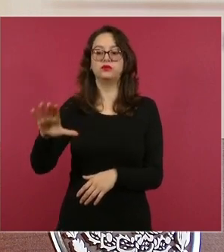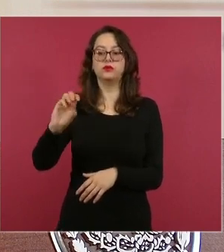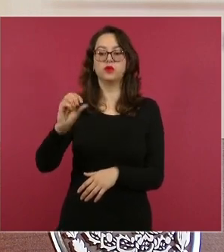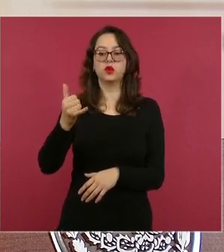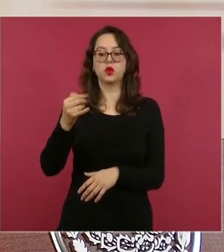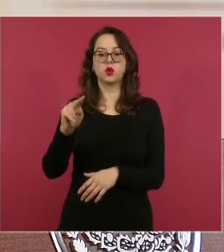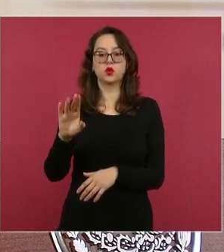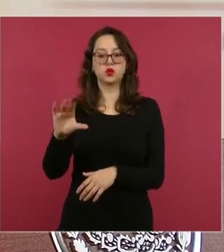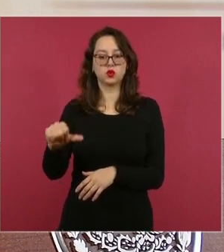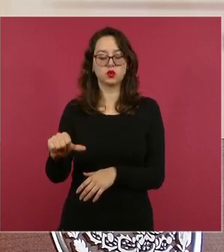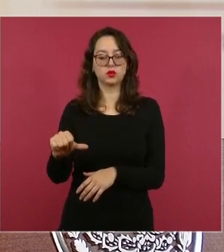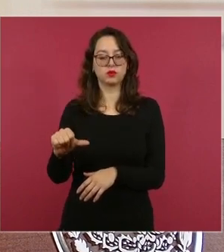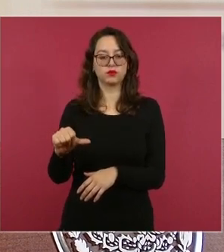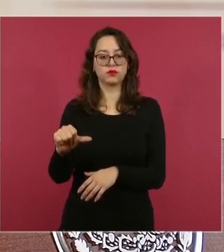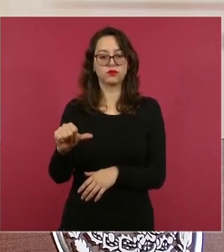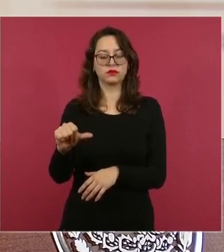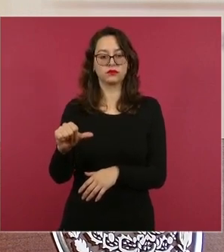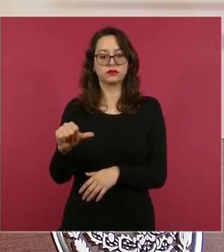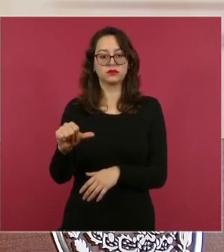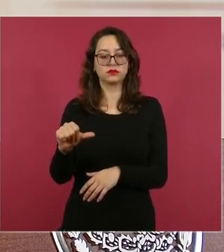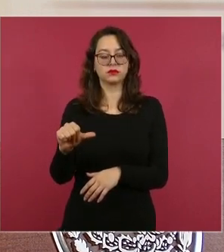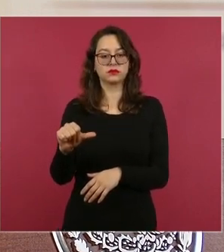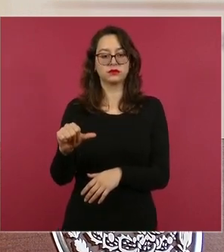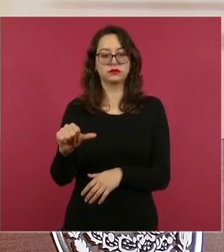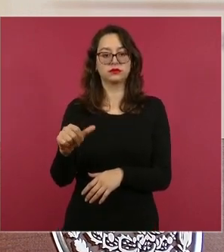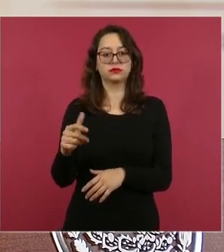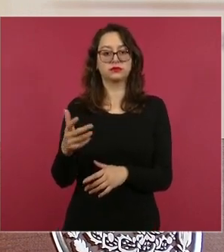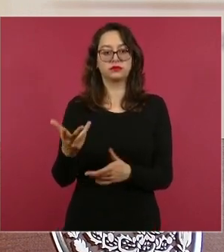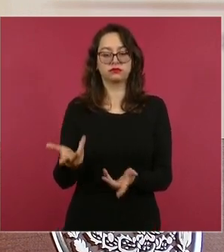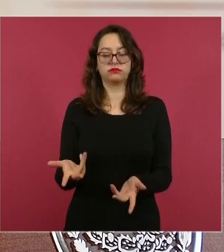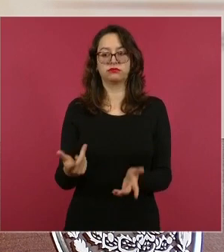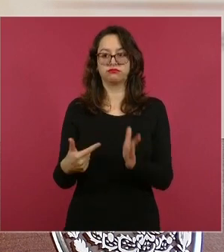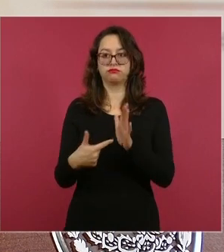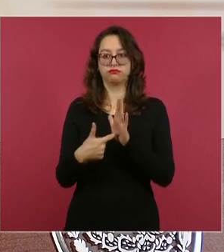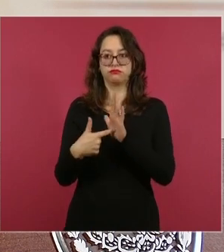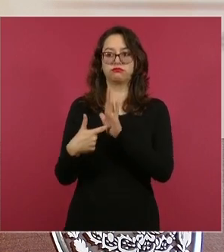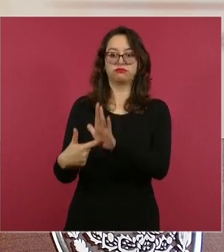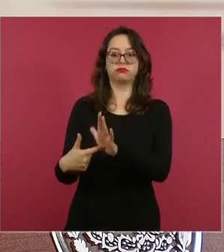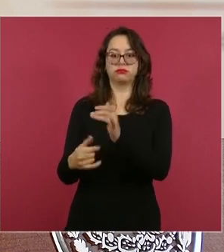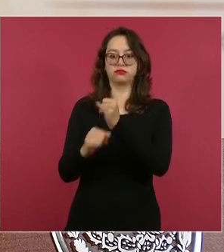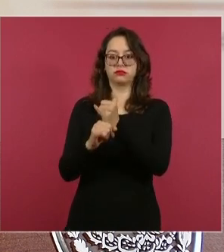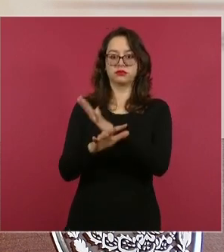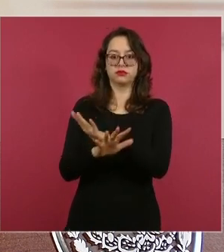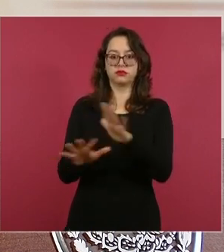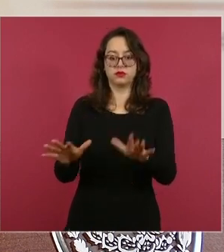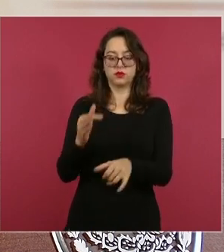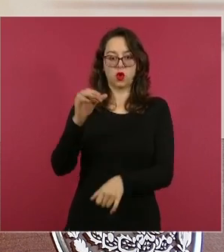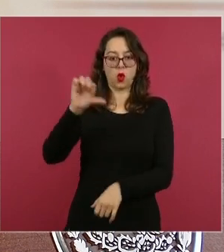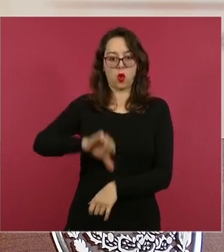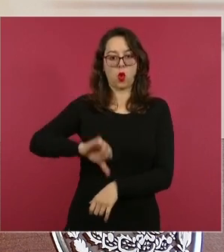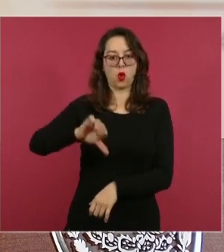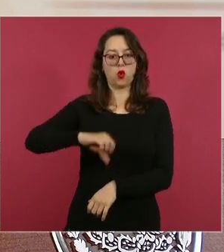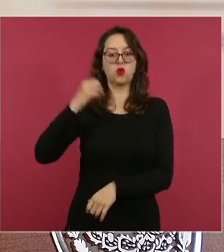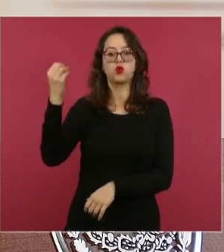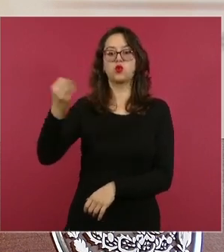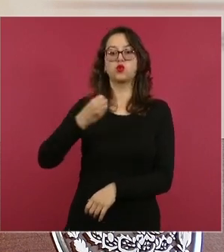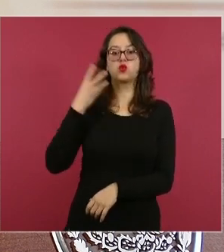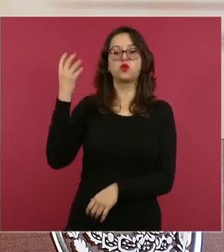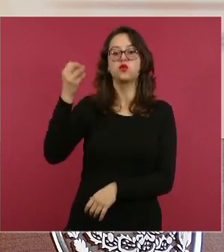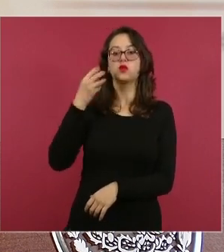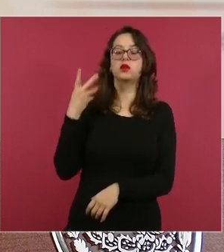puedan eh Buscar la forma de